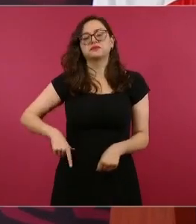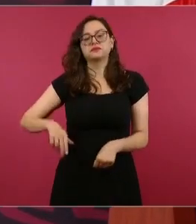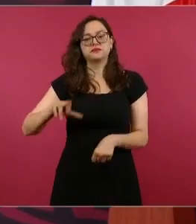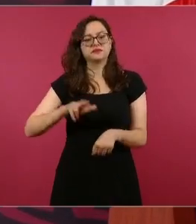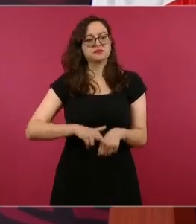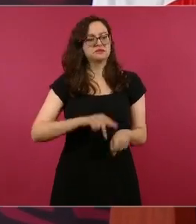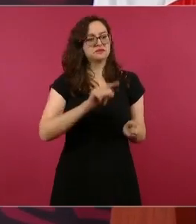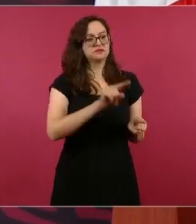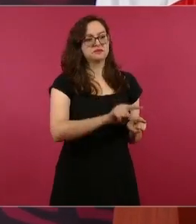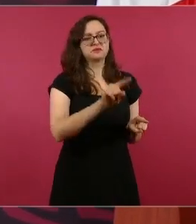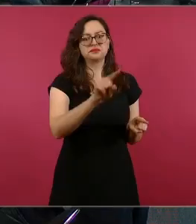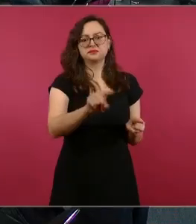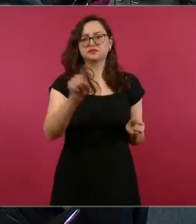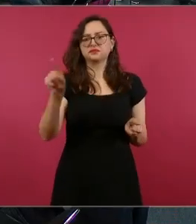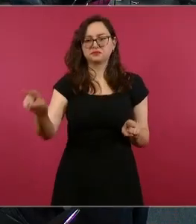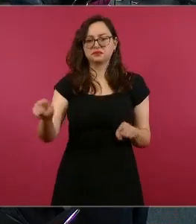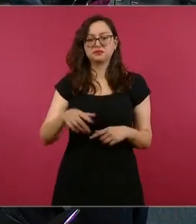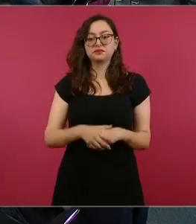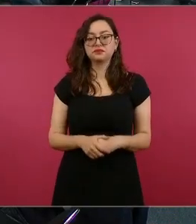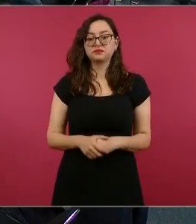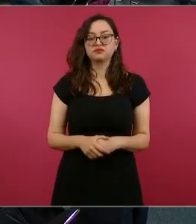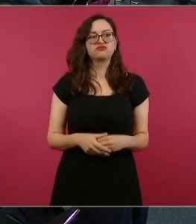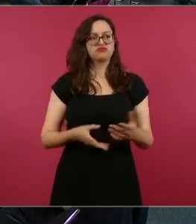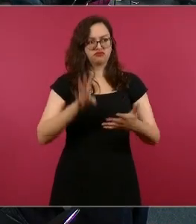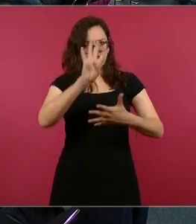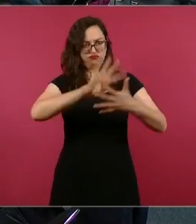¿saben por qué? Pon